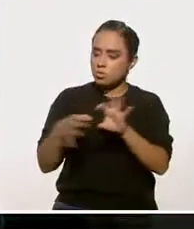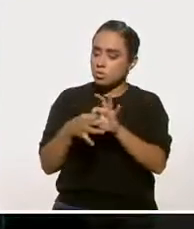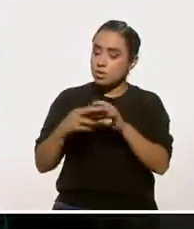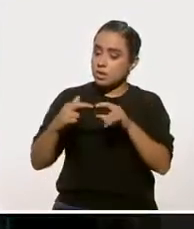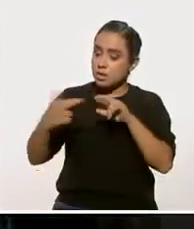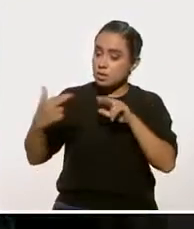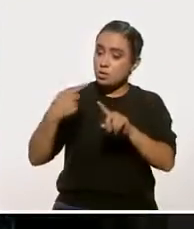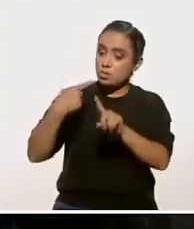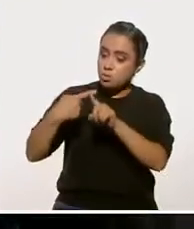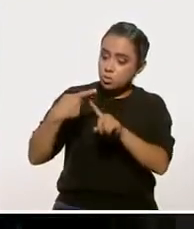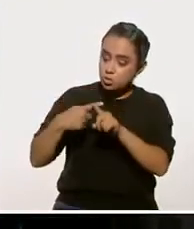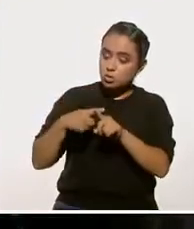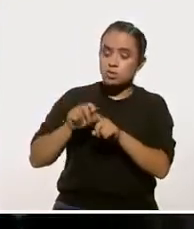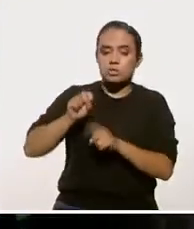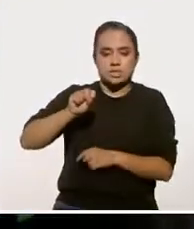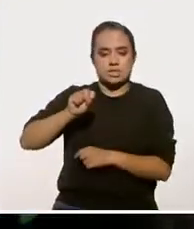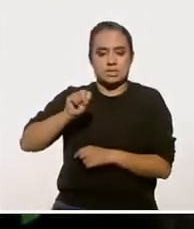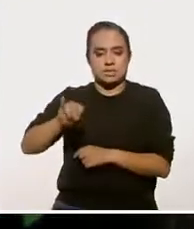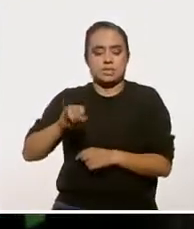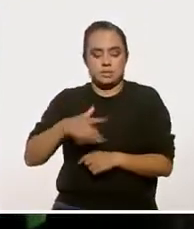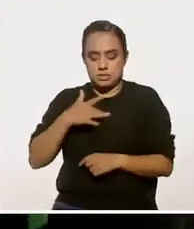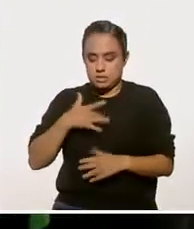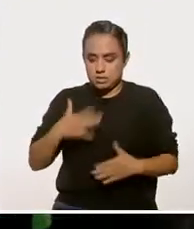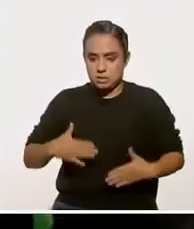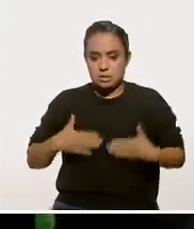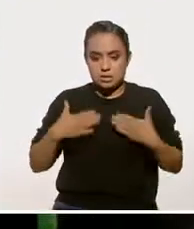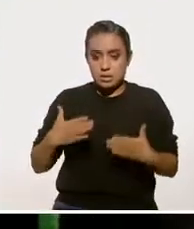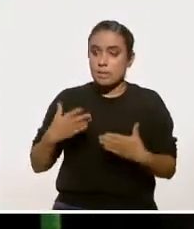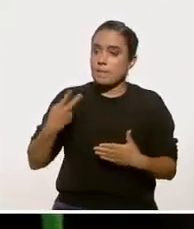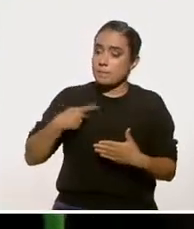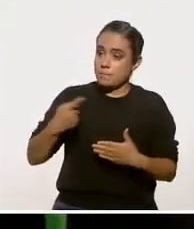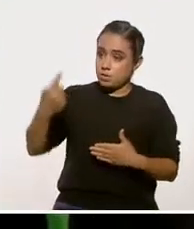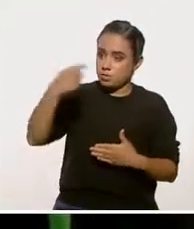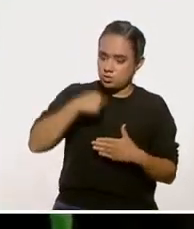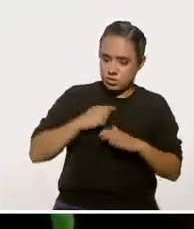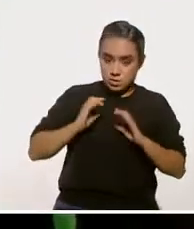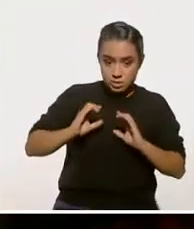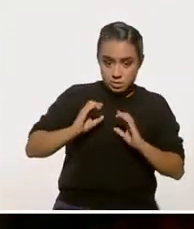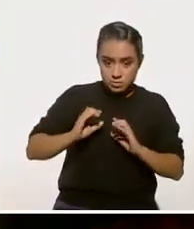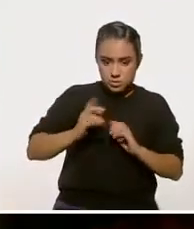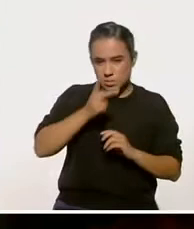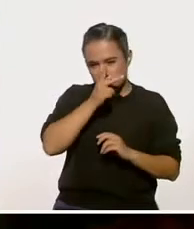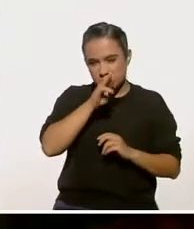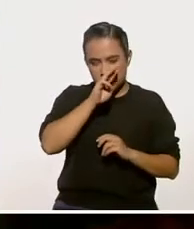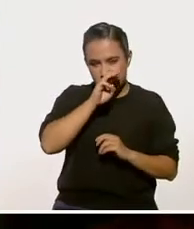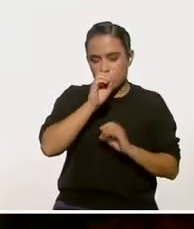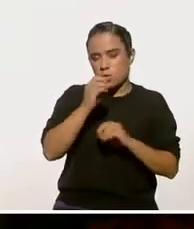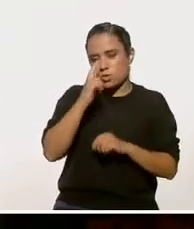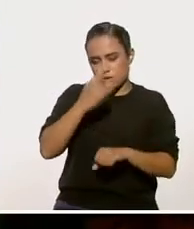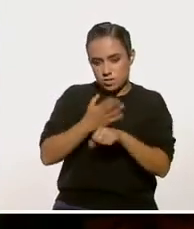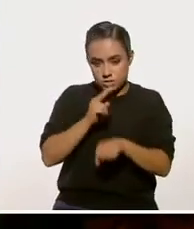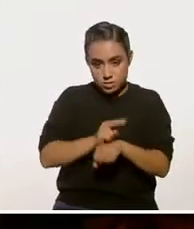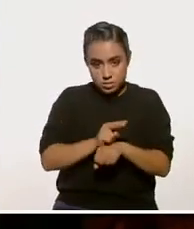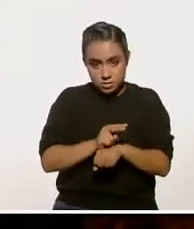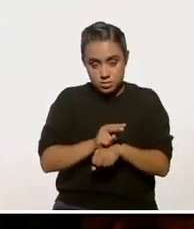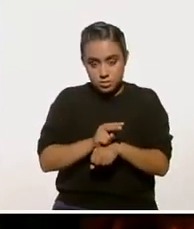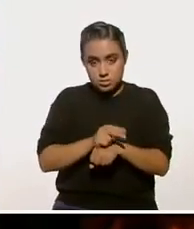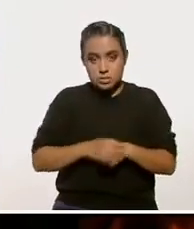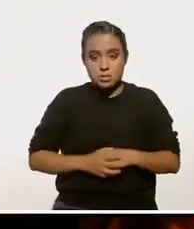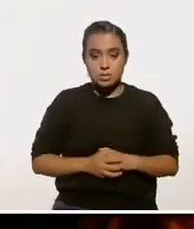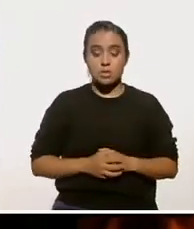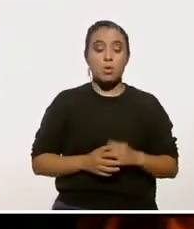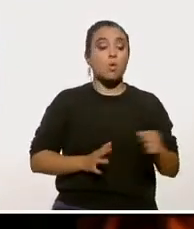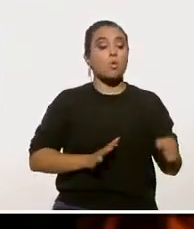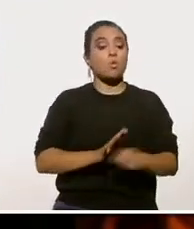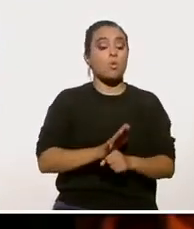y confiable sí con sus cuidadores primarios. Quiero enfatizar que no tiene que ser, no hay un